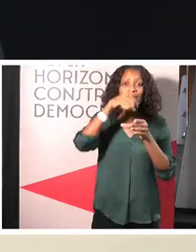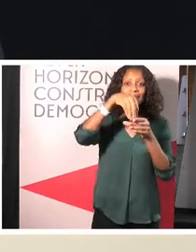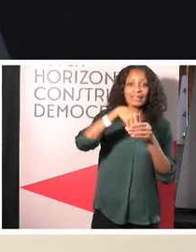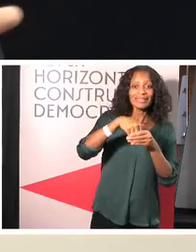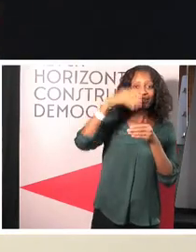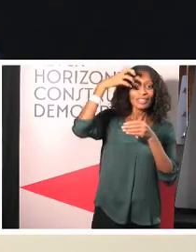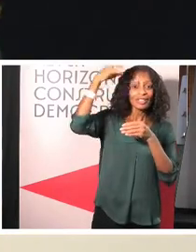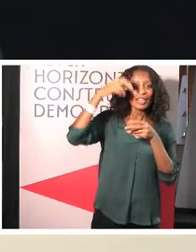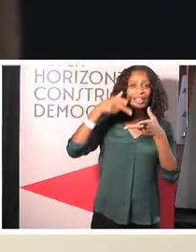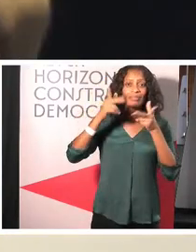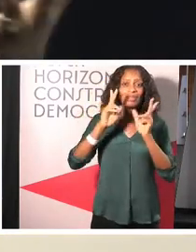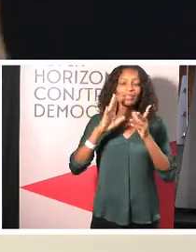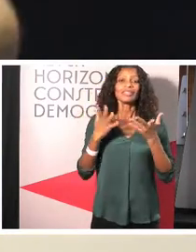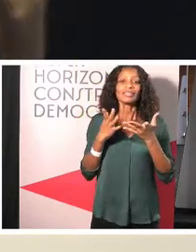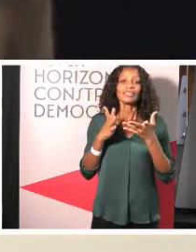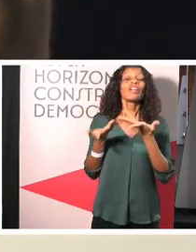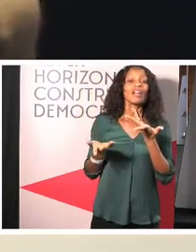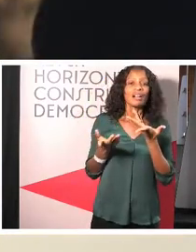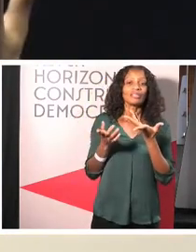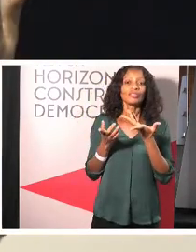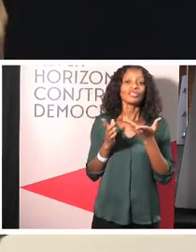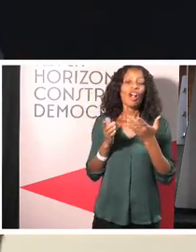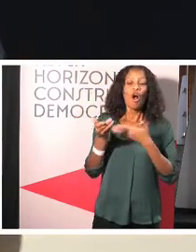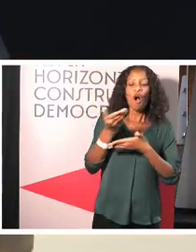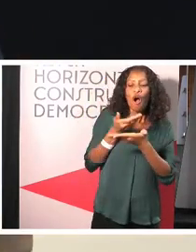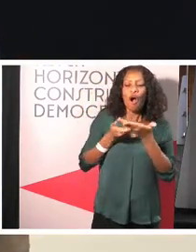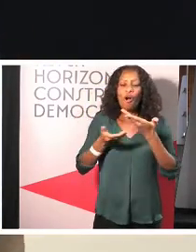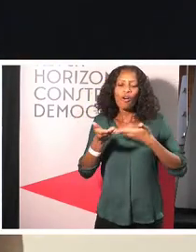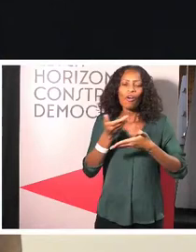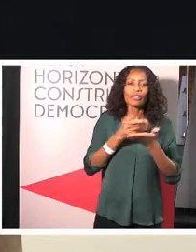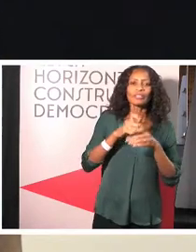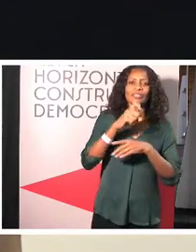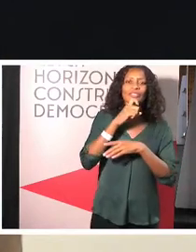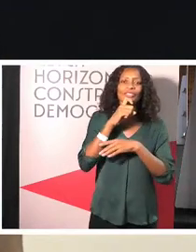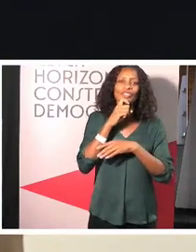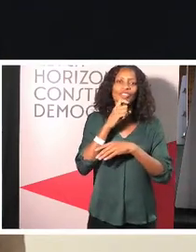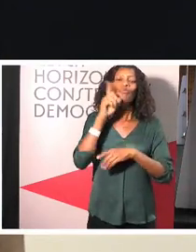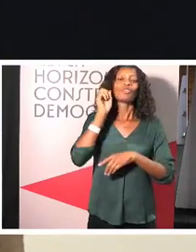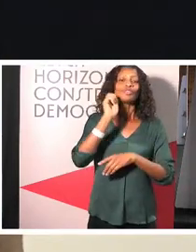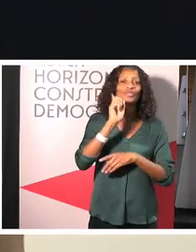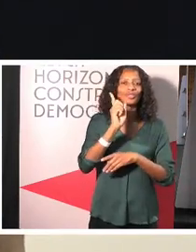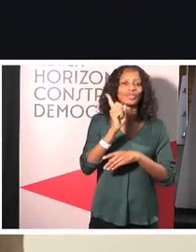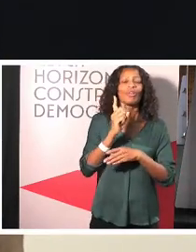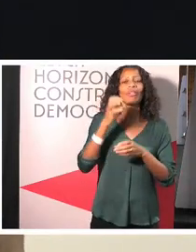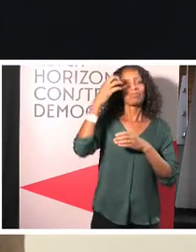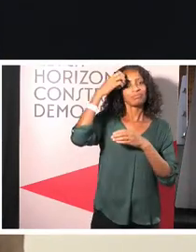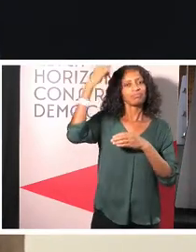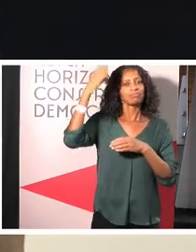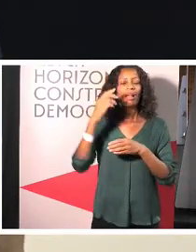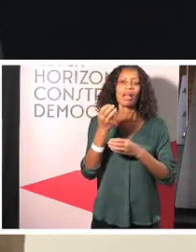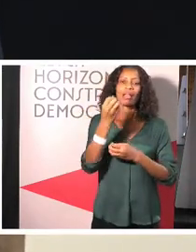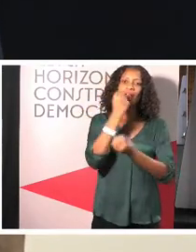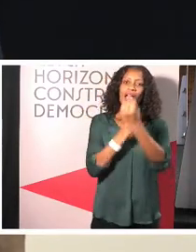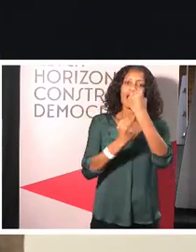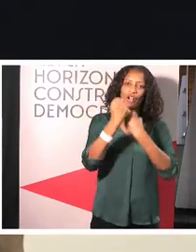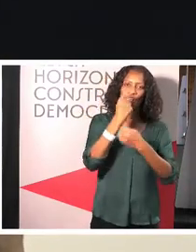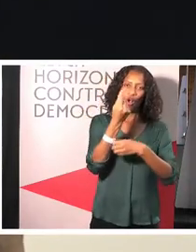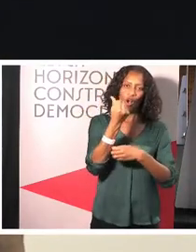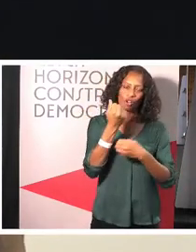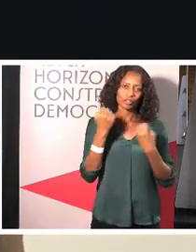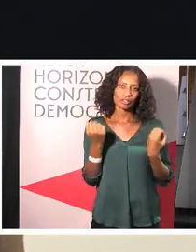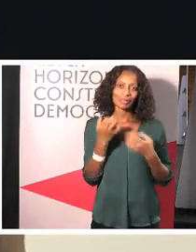podíamos coordinar siempre de manera objetiva, científicamente, en el reino económico. Es decir, si íbamos a conseguir